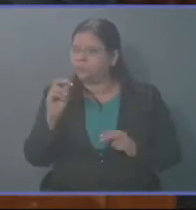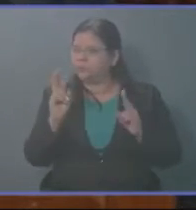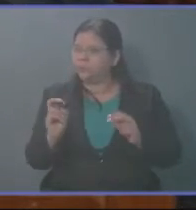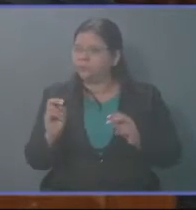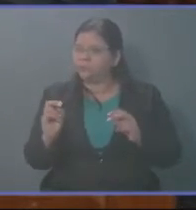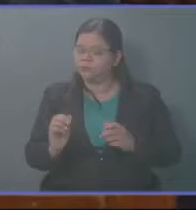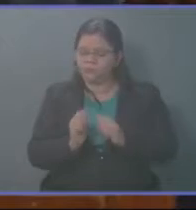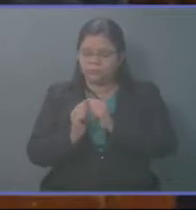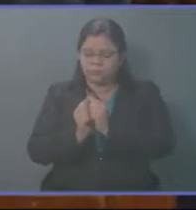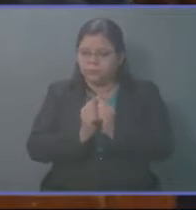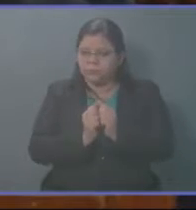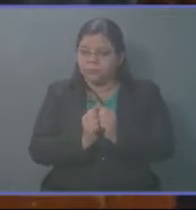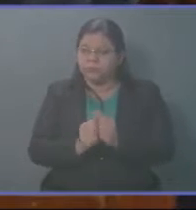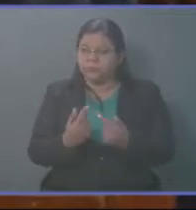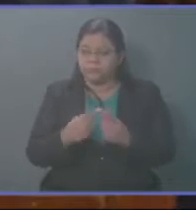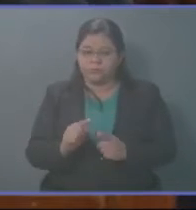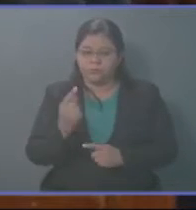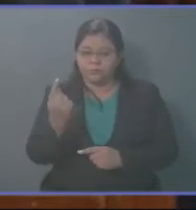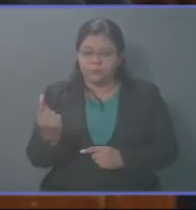los que empiezan a hablar